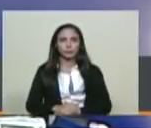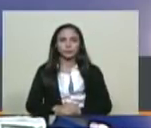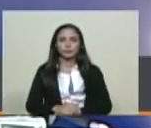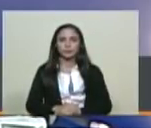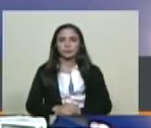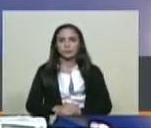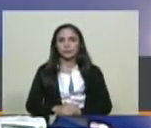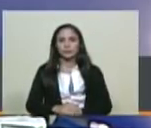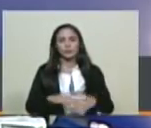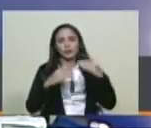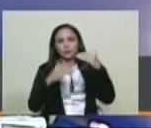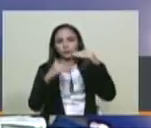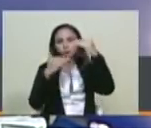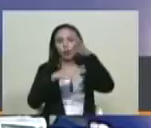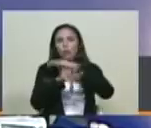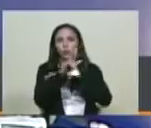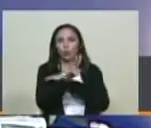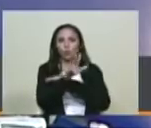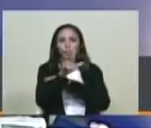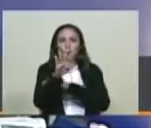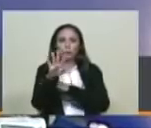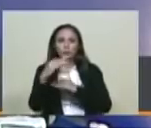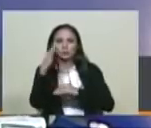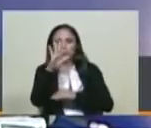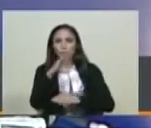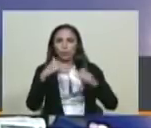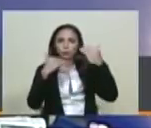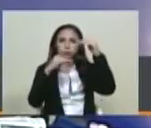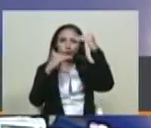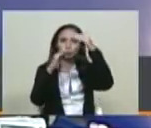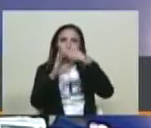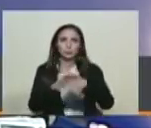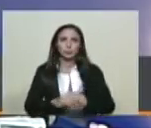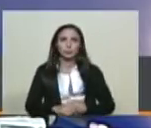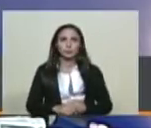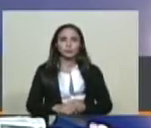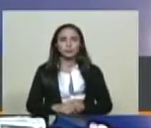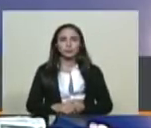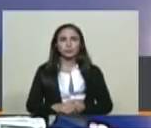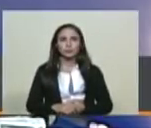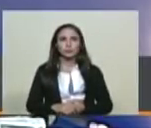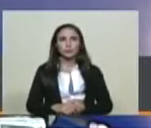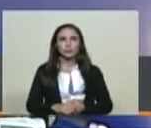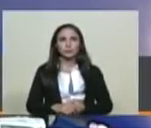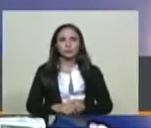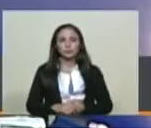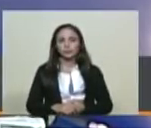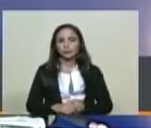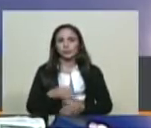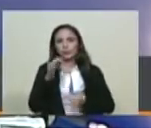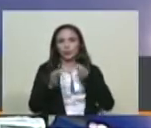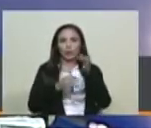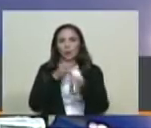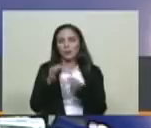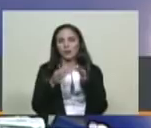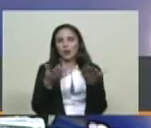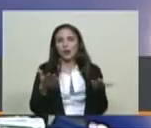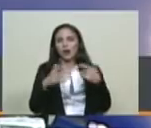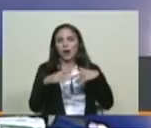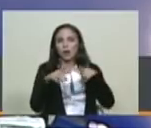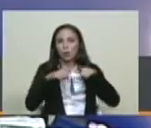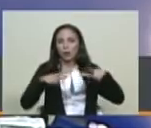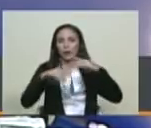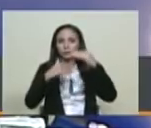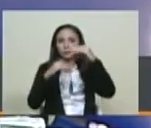piso 2, 3, 4 y 5, residencia. La torre B, piso 2, 3, 4, 5 y 6, hospitalización de medicina interna,